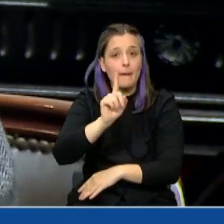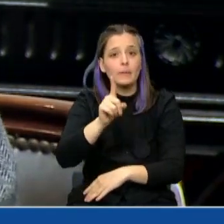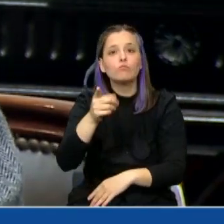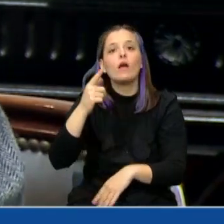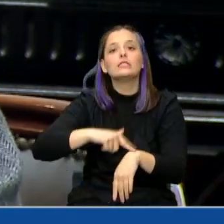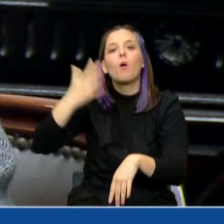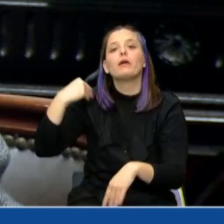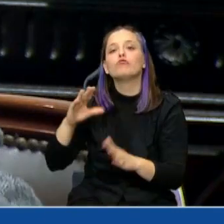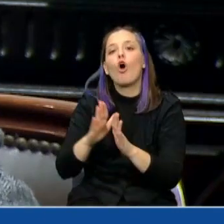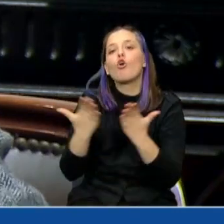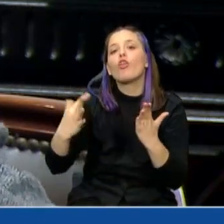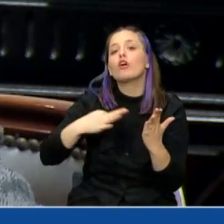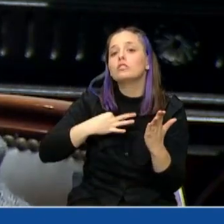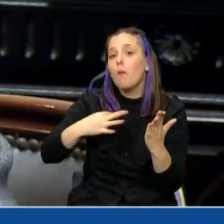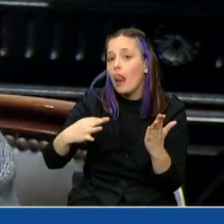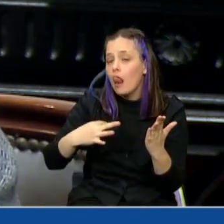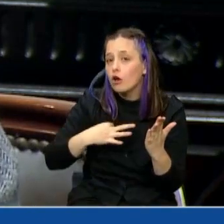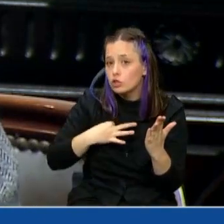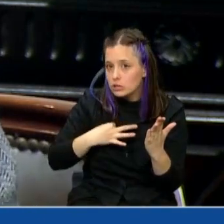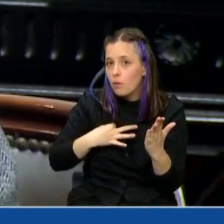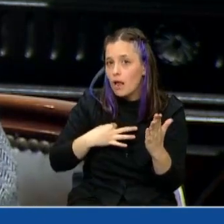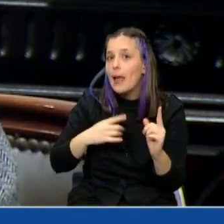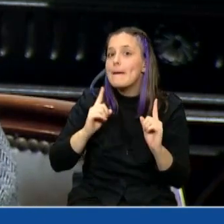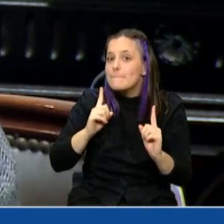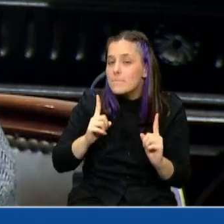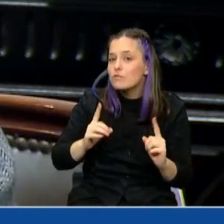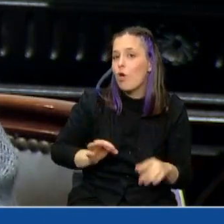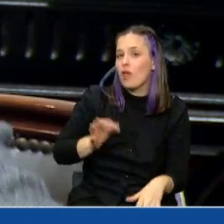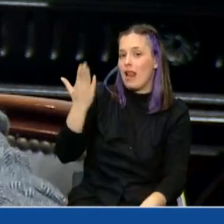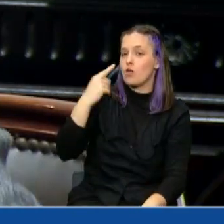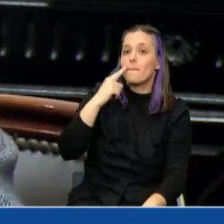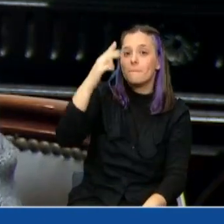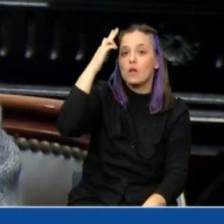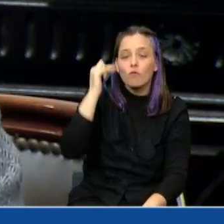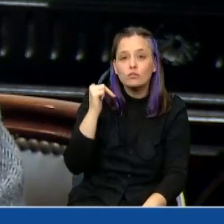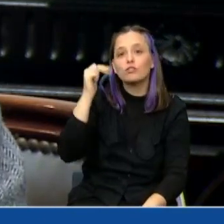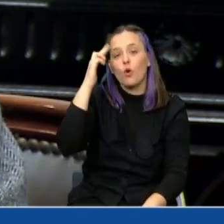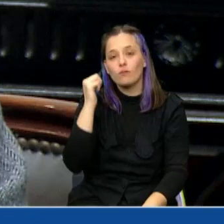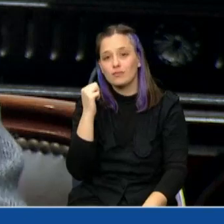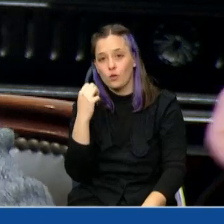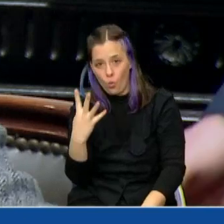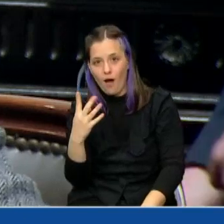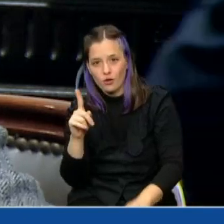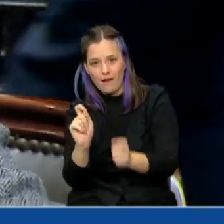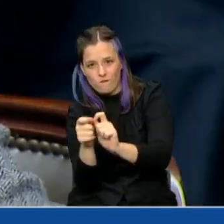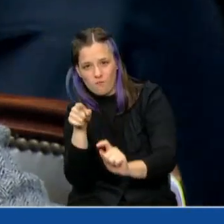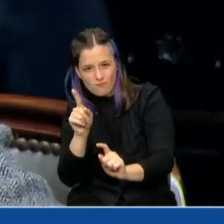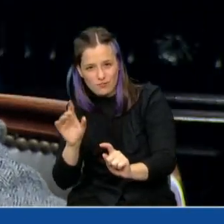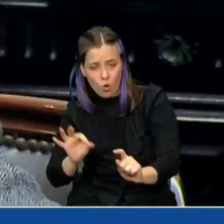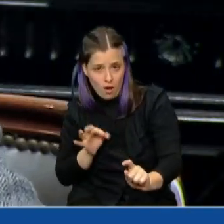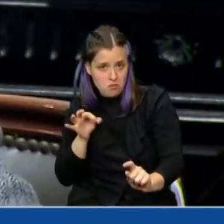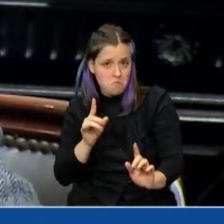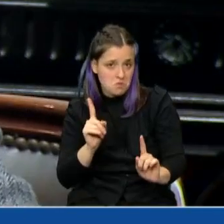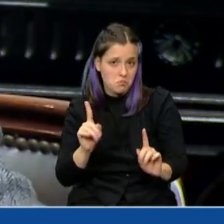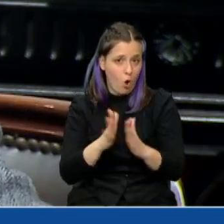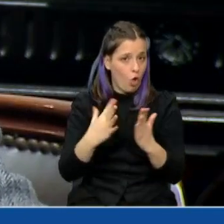Código Civil. El Código Civil con la reforma de 1994, que no innovó demasiado en esta materia y